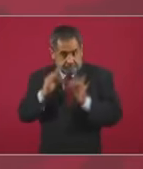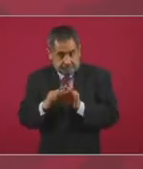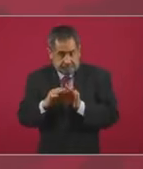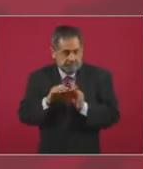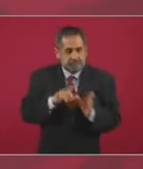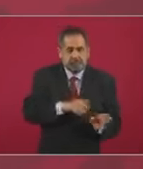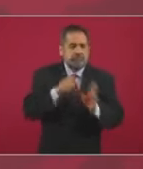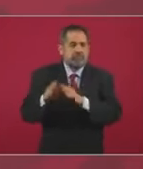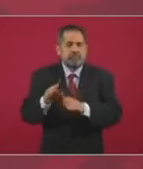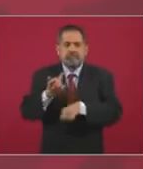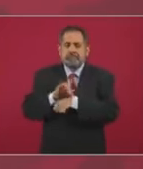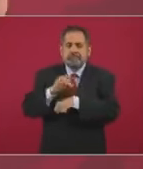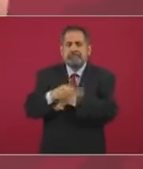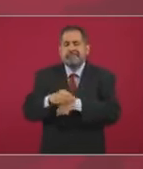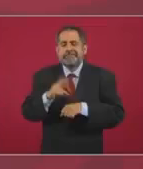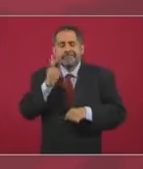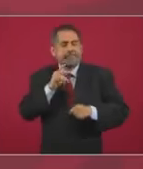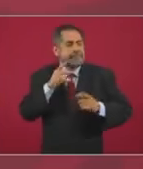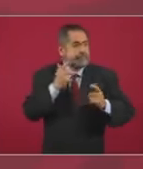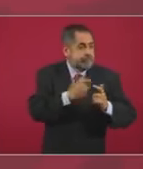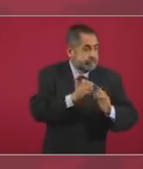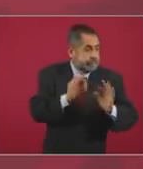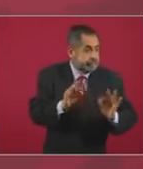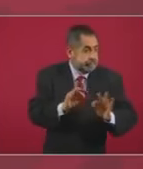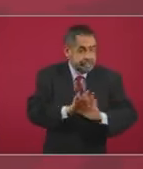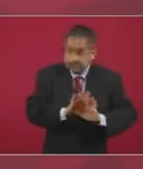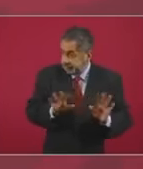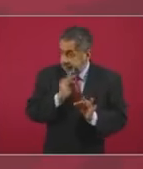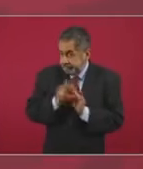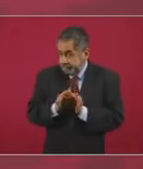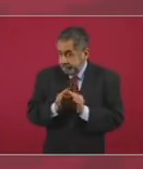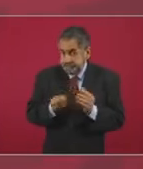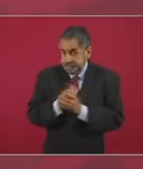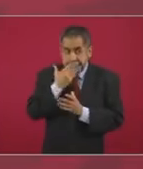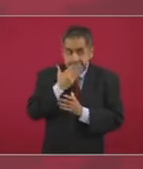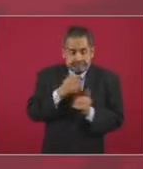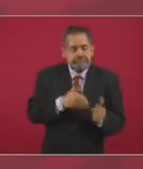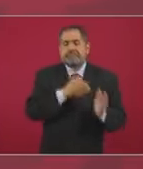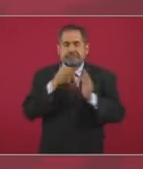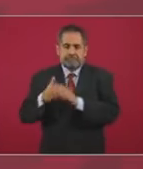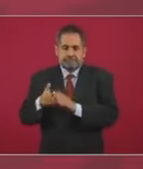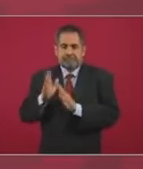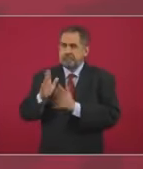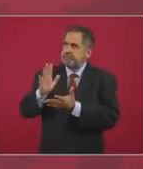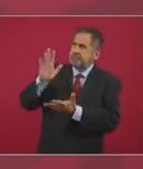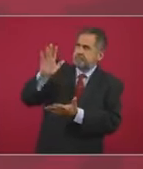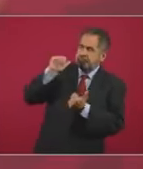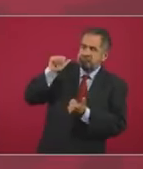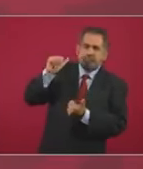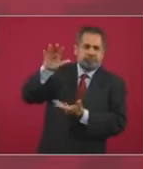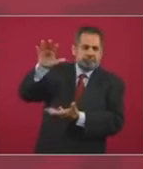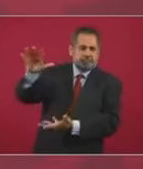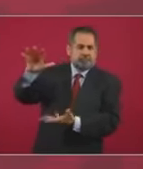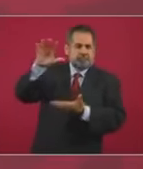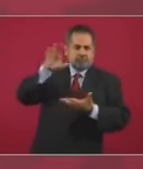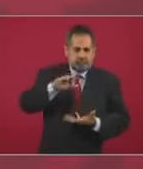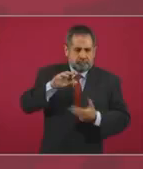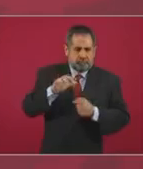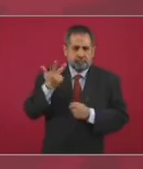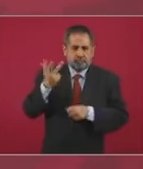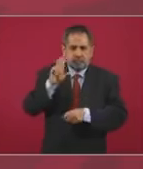simulacro. Una vez con el simulacro se detona la solicitud de envío, y 8